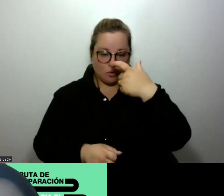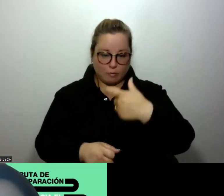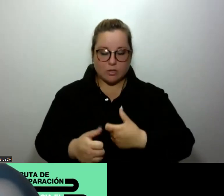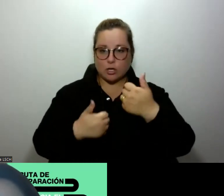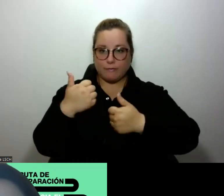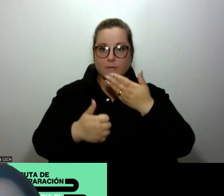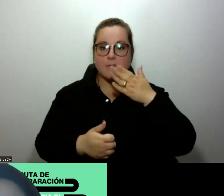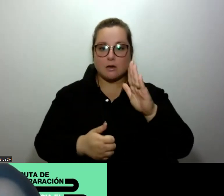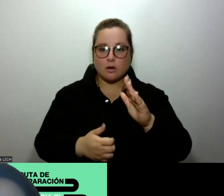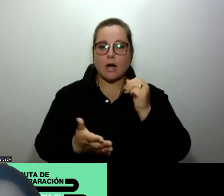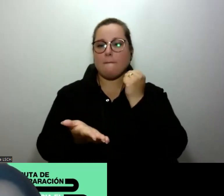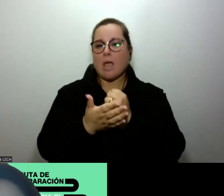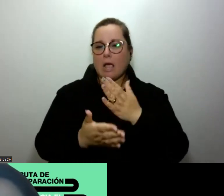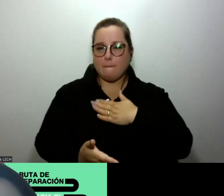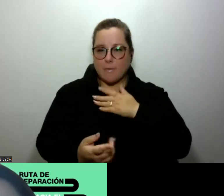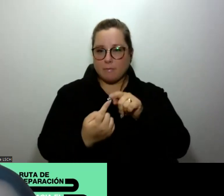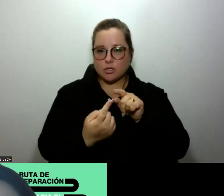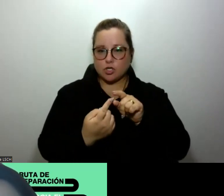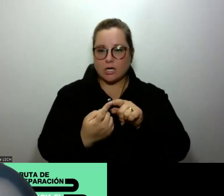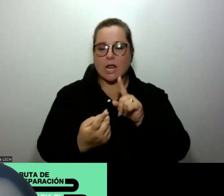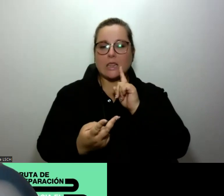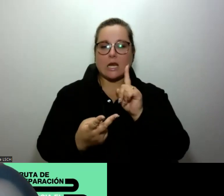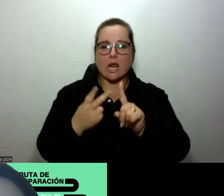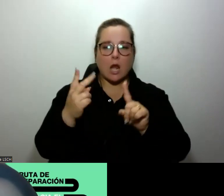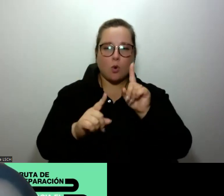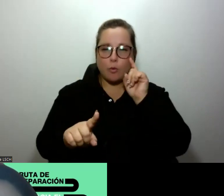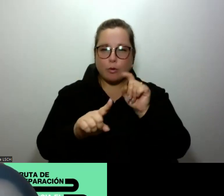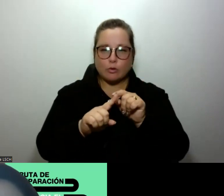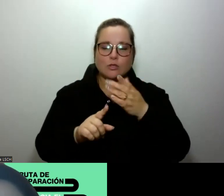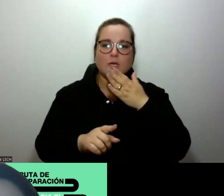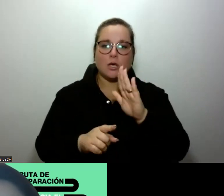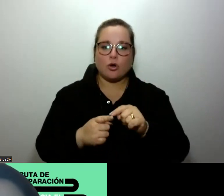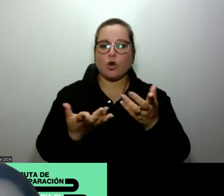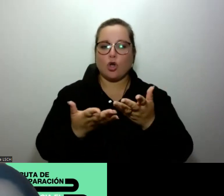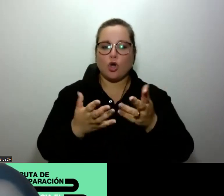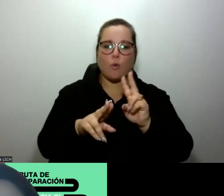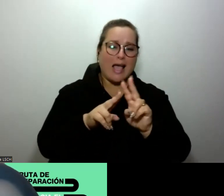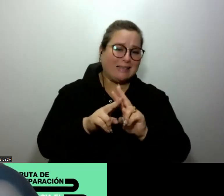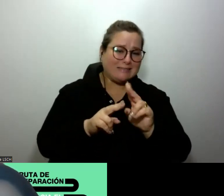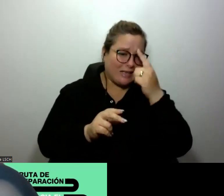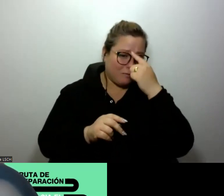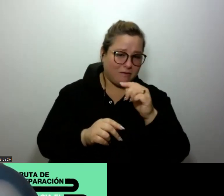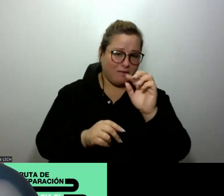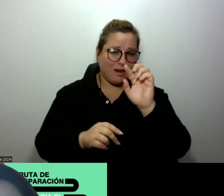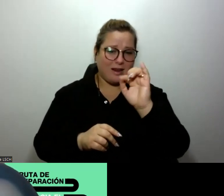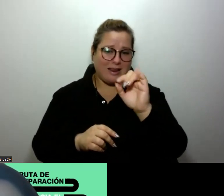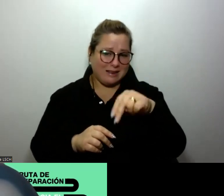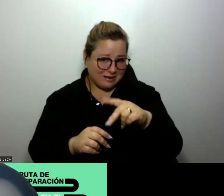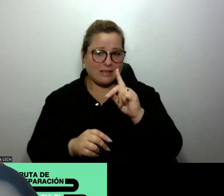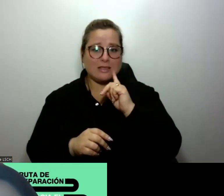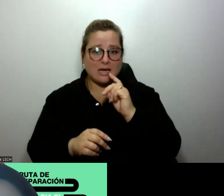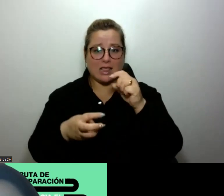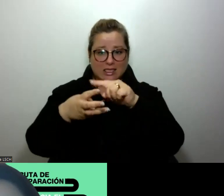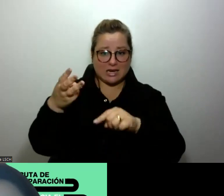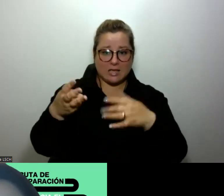van a hablar de marca personal de definir mejores algunos propósitos de Cómo configurar linkedin esas tres que vienen son claves ya